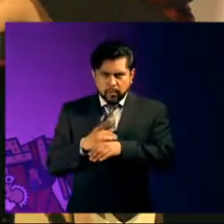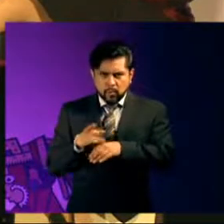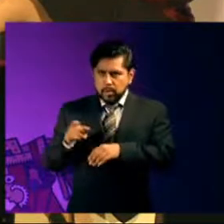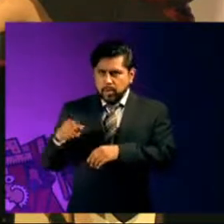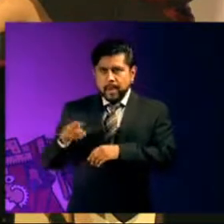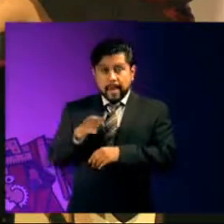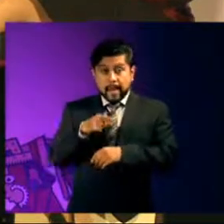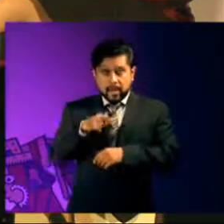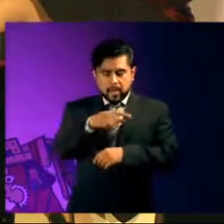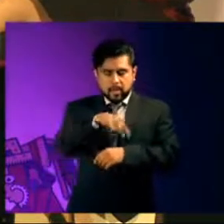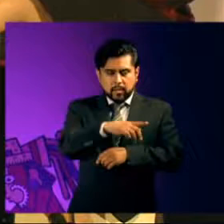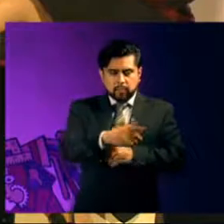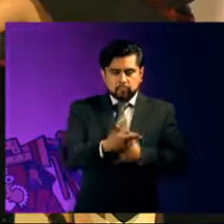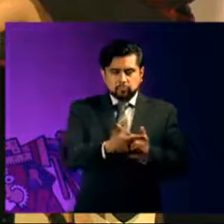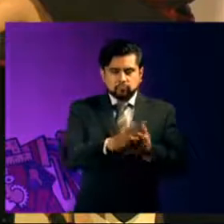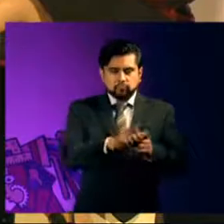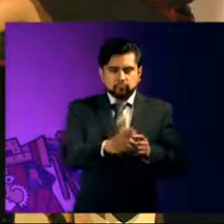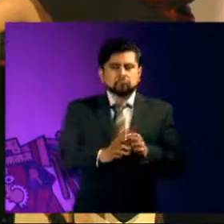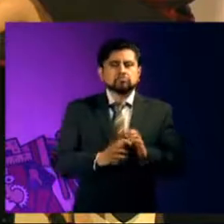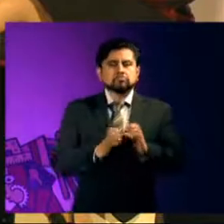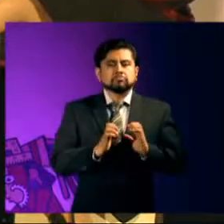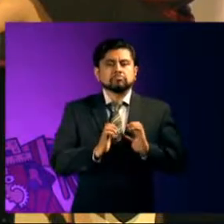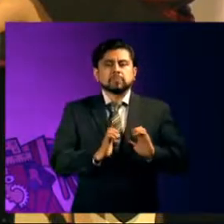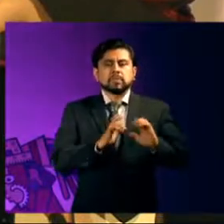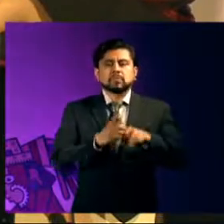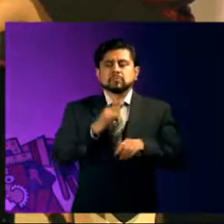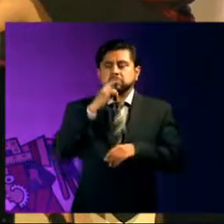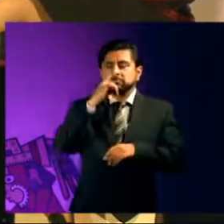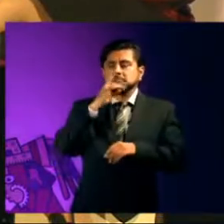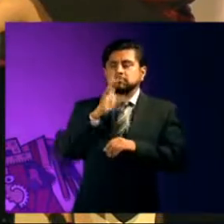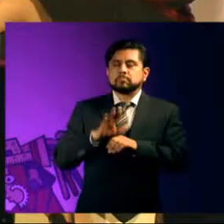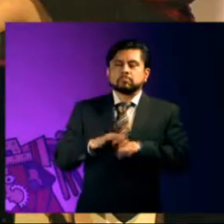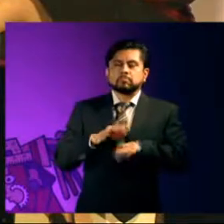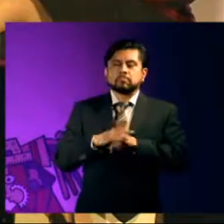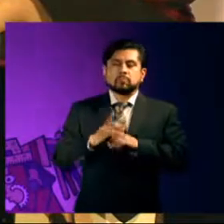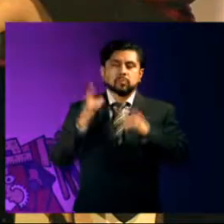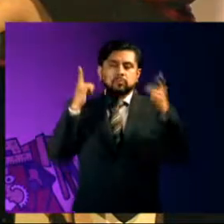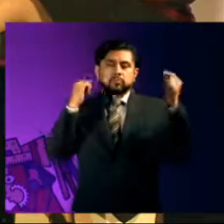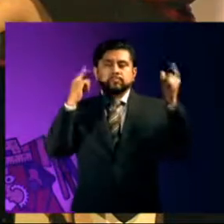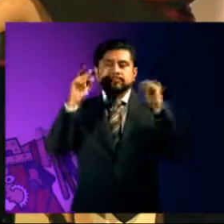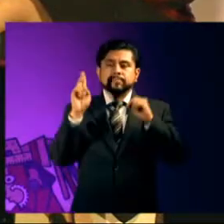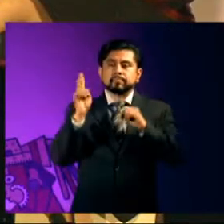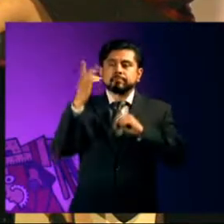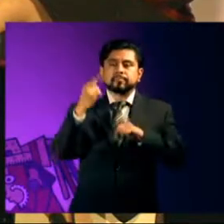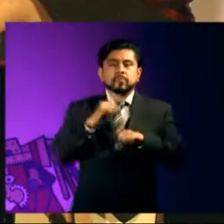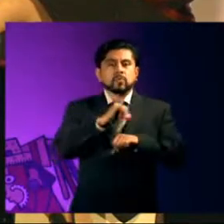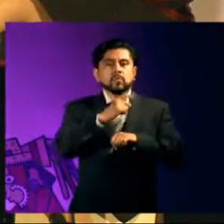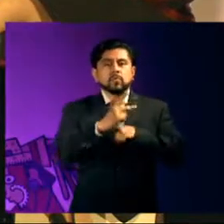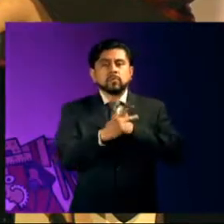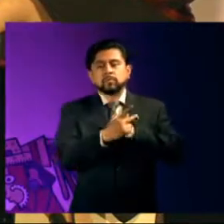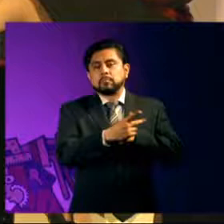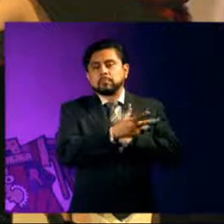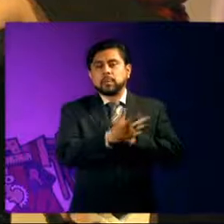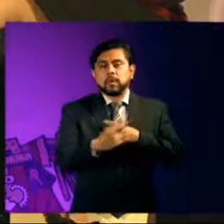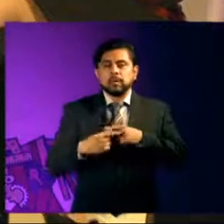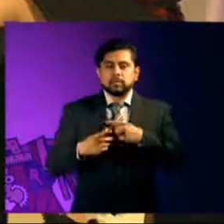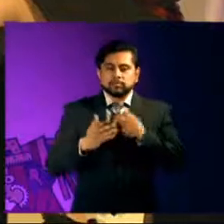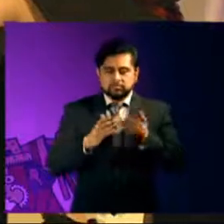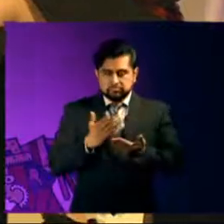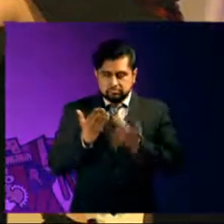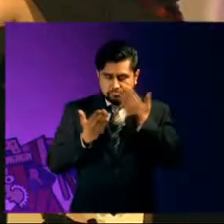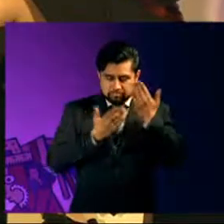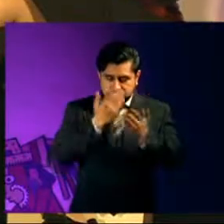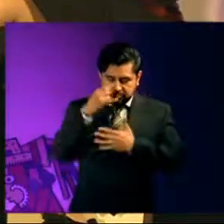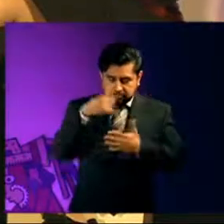doctorados de harvard son mejores que los demás y siguen diciendo que por tener más